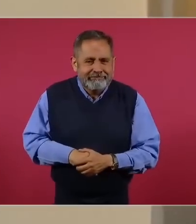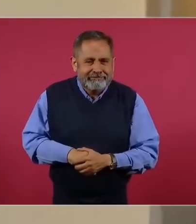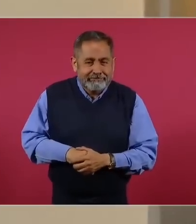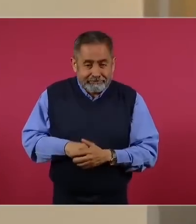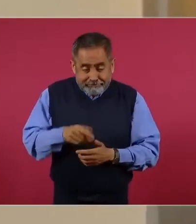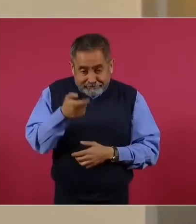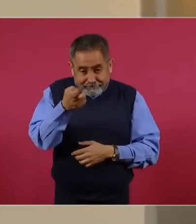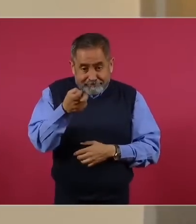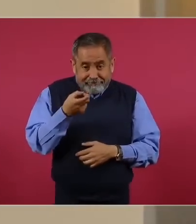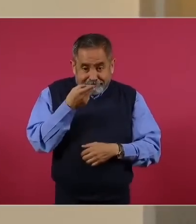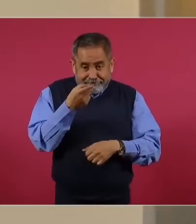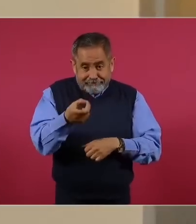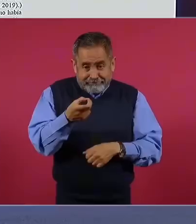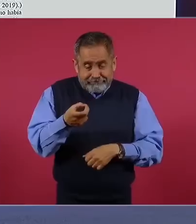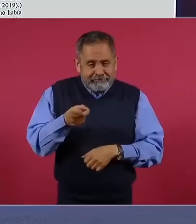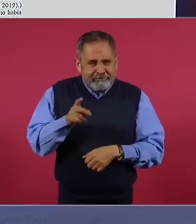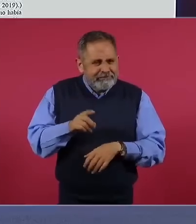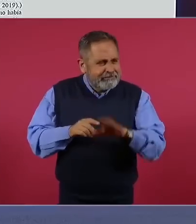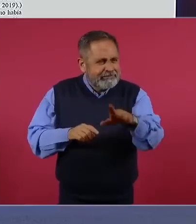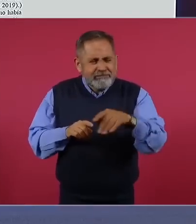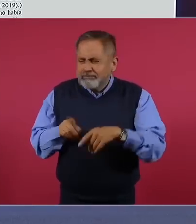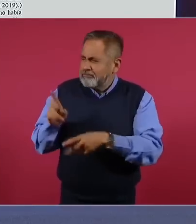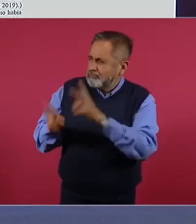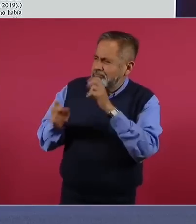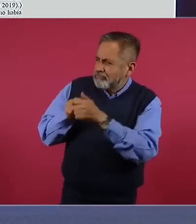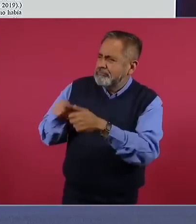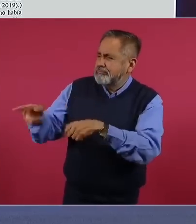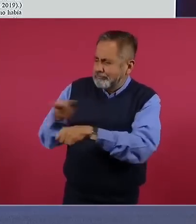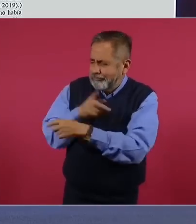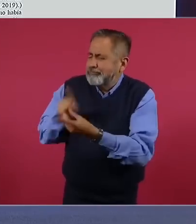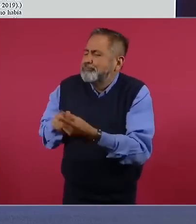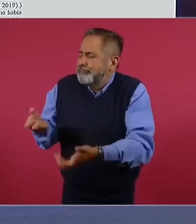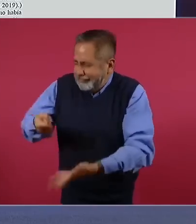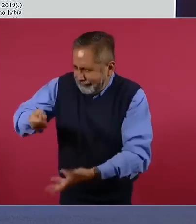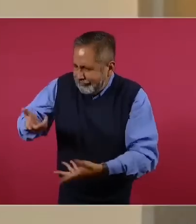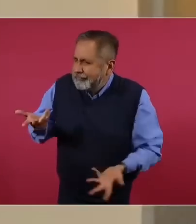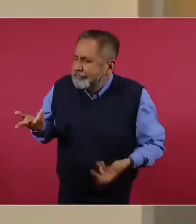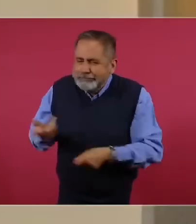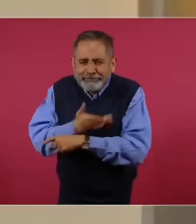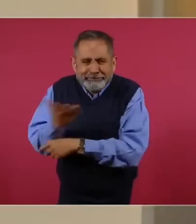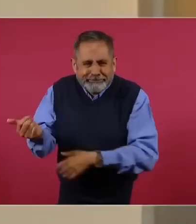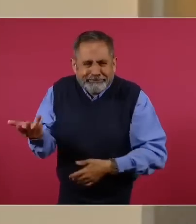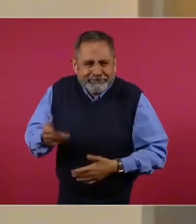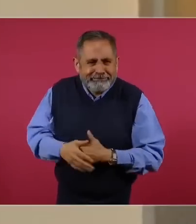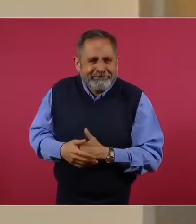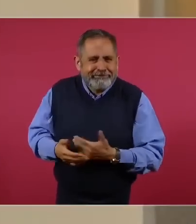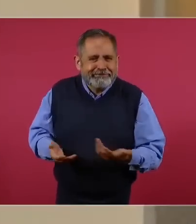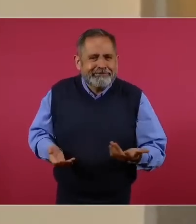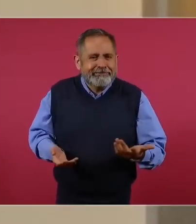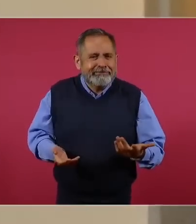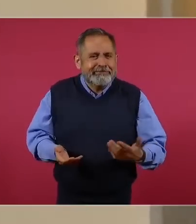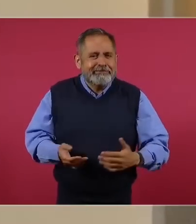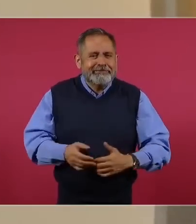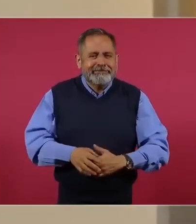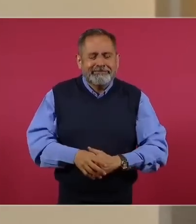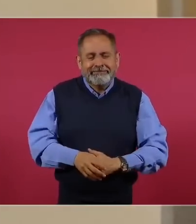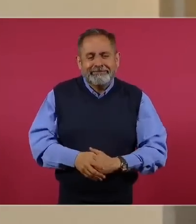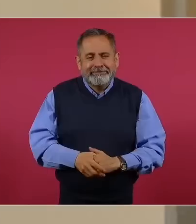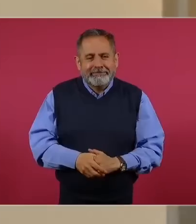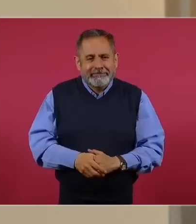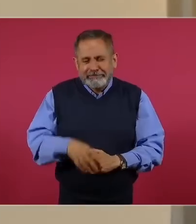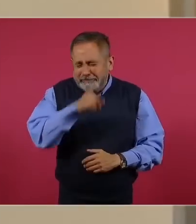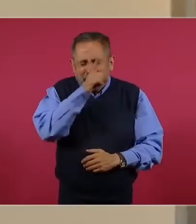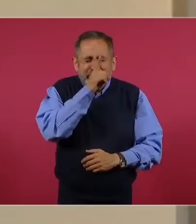supe de eso, le dije a Audomaro, oye, ¿qué pasó con el portafolio? ¿Dónde quedó? ¿Sí?